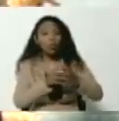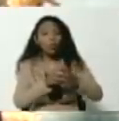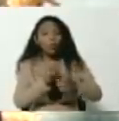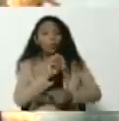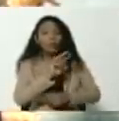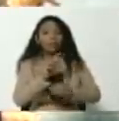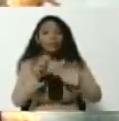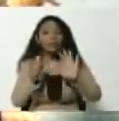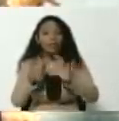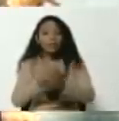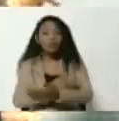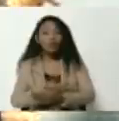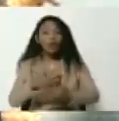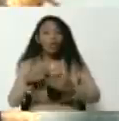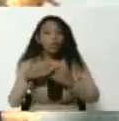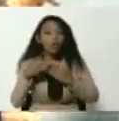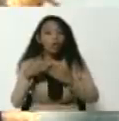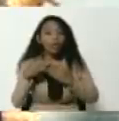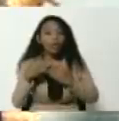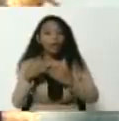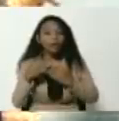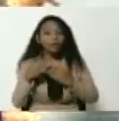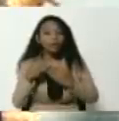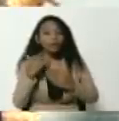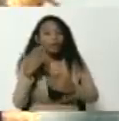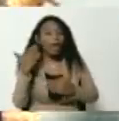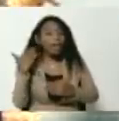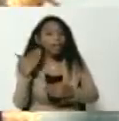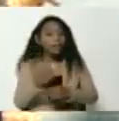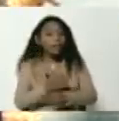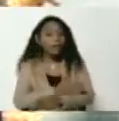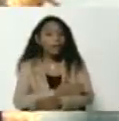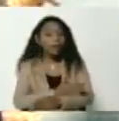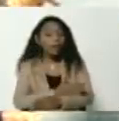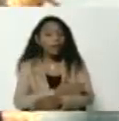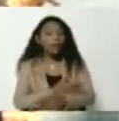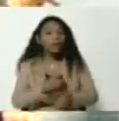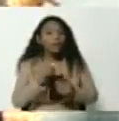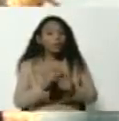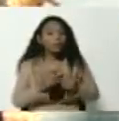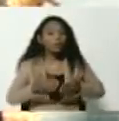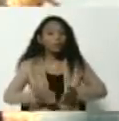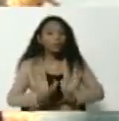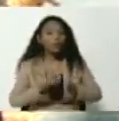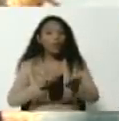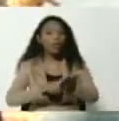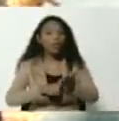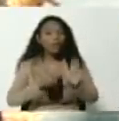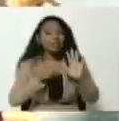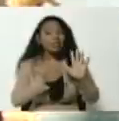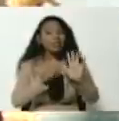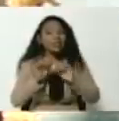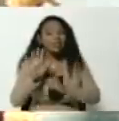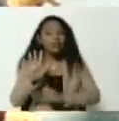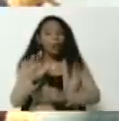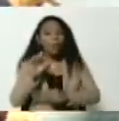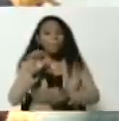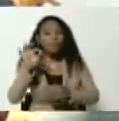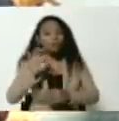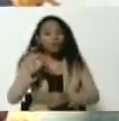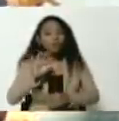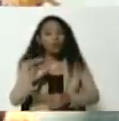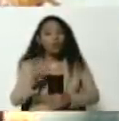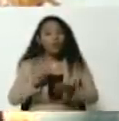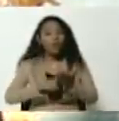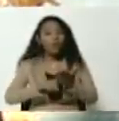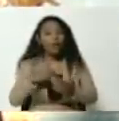26 millones de dólares previo con donación de una deuda del 65% de la deuda que tiene